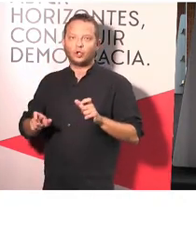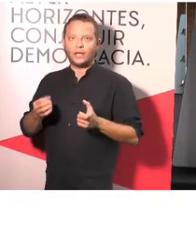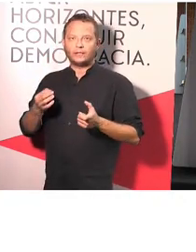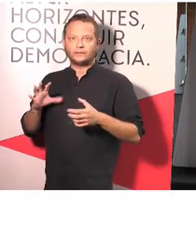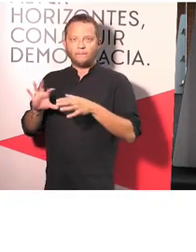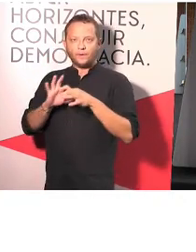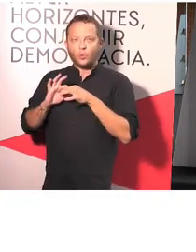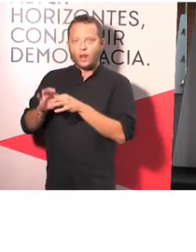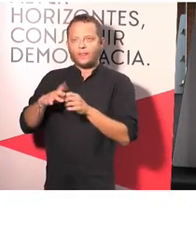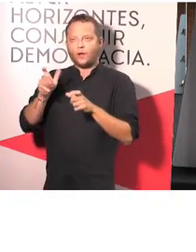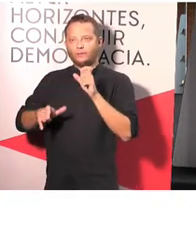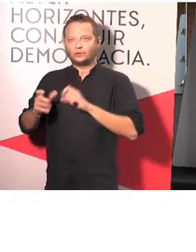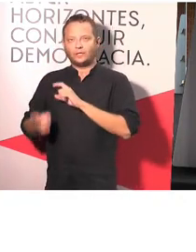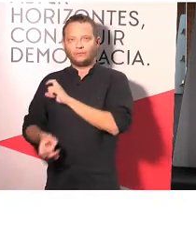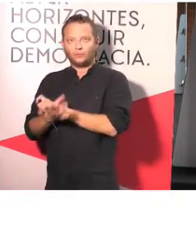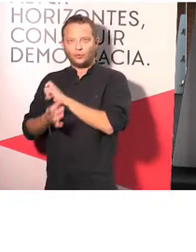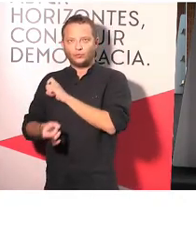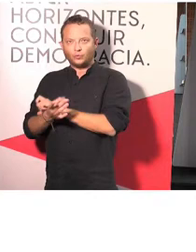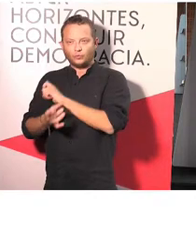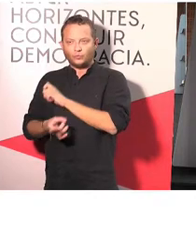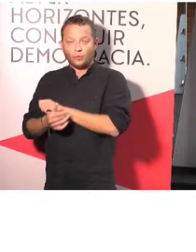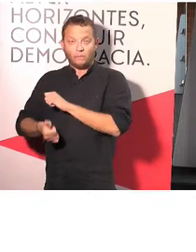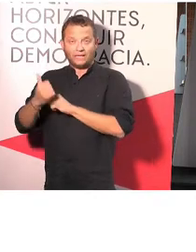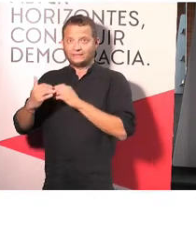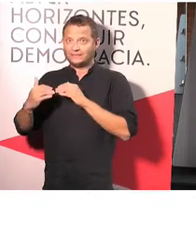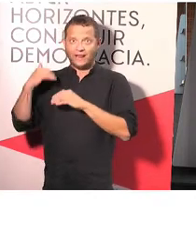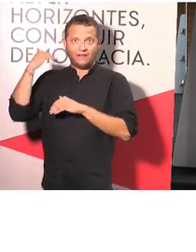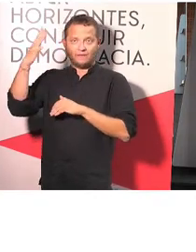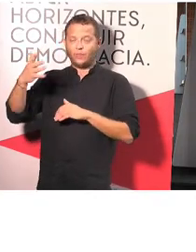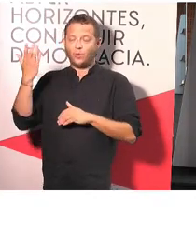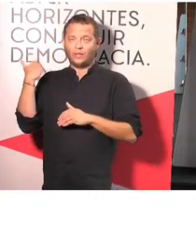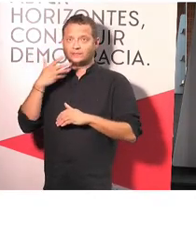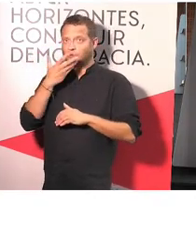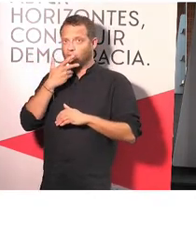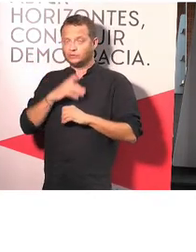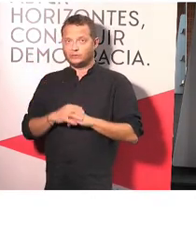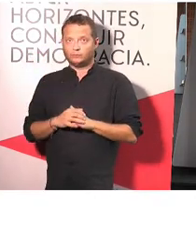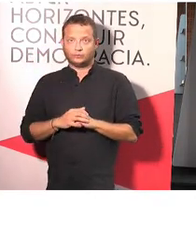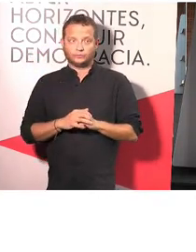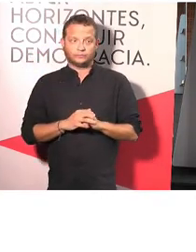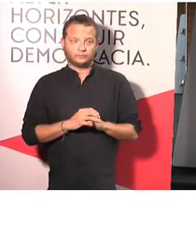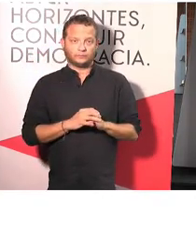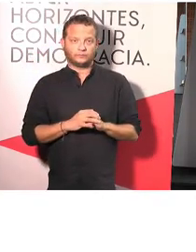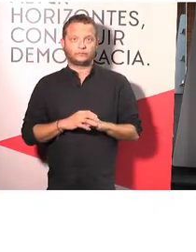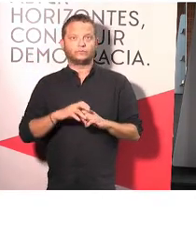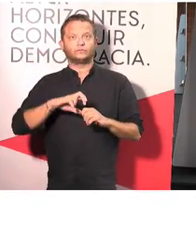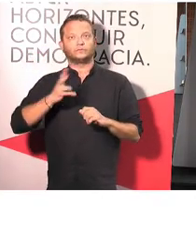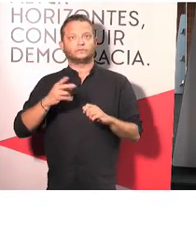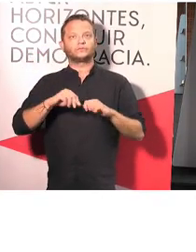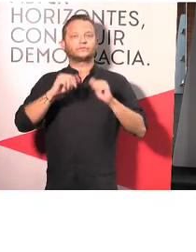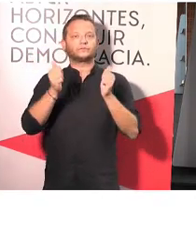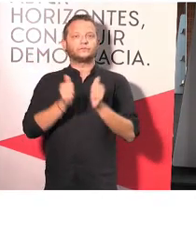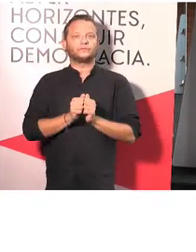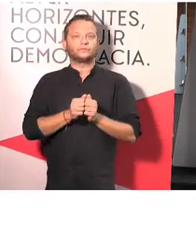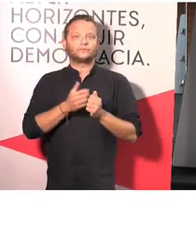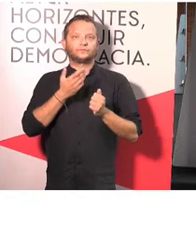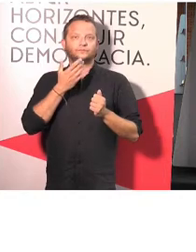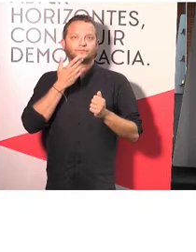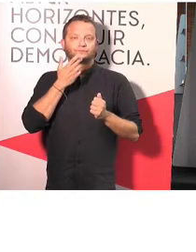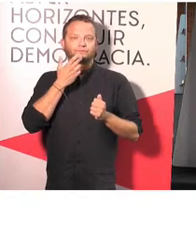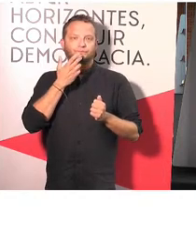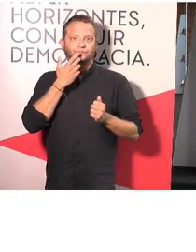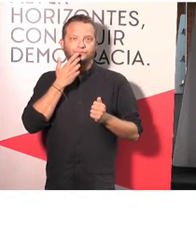de personas vinculadas y de producción mucho más elevado del que conocíamos hasta ahora. Bueno, otros modelos son